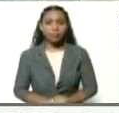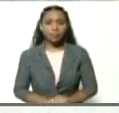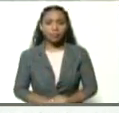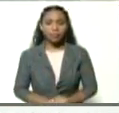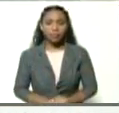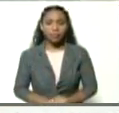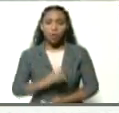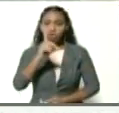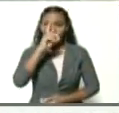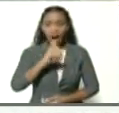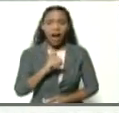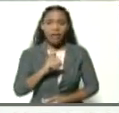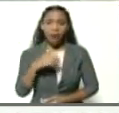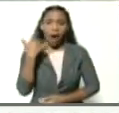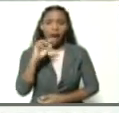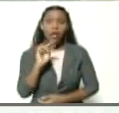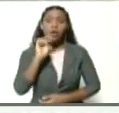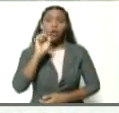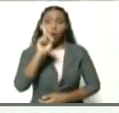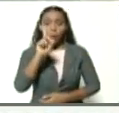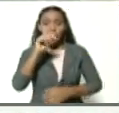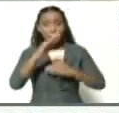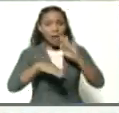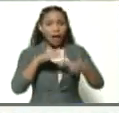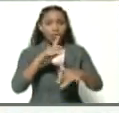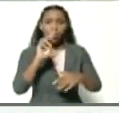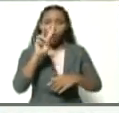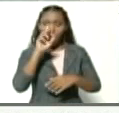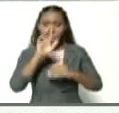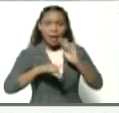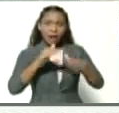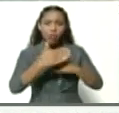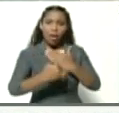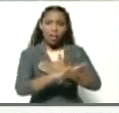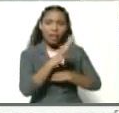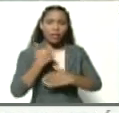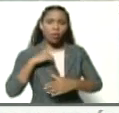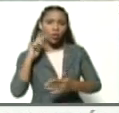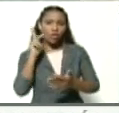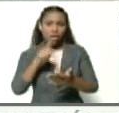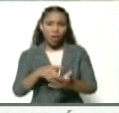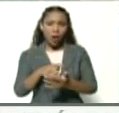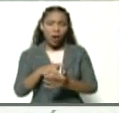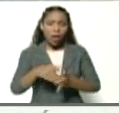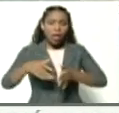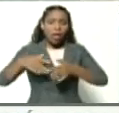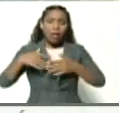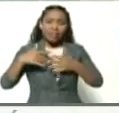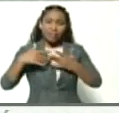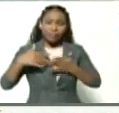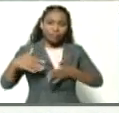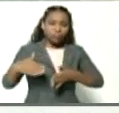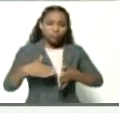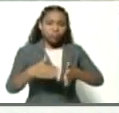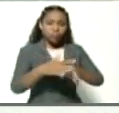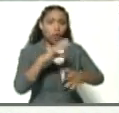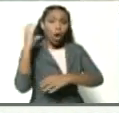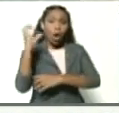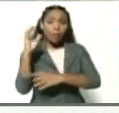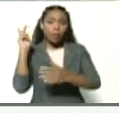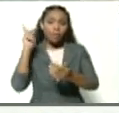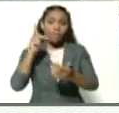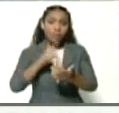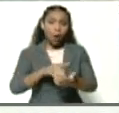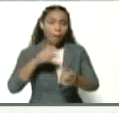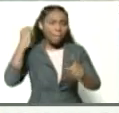Hace un año tuvimos un paso, dos pasos adelante. Cuando nos llegó el trocherismo y de Colombia llegó